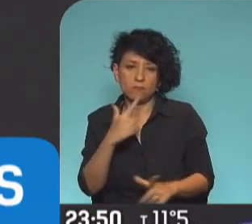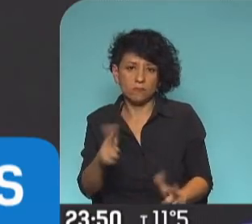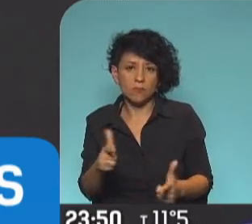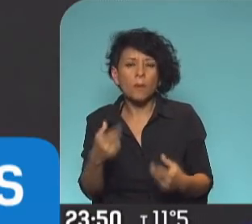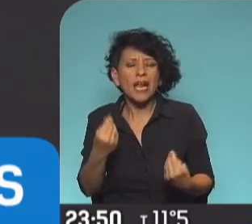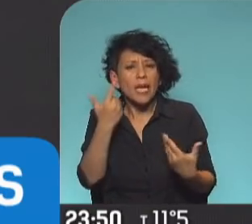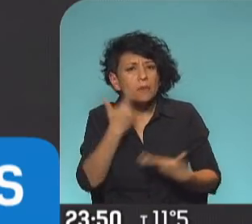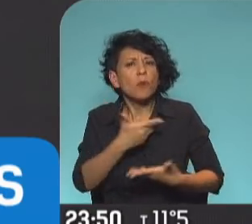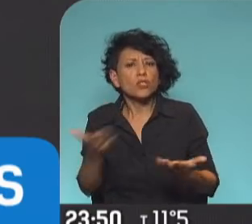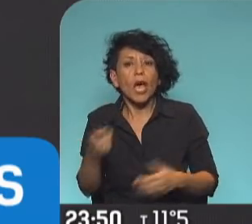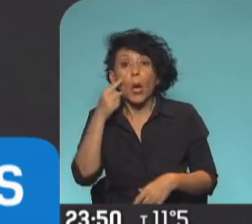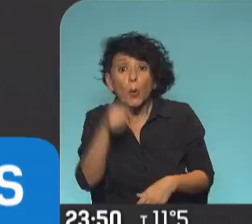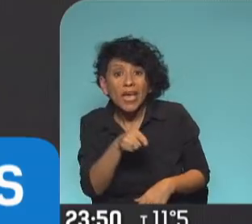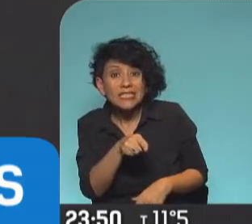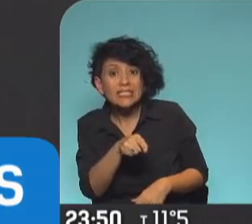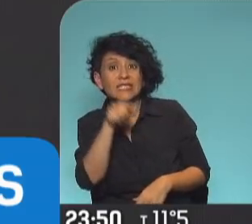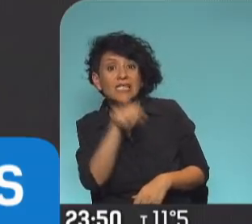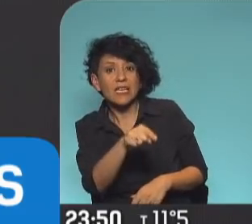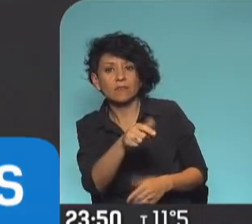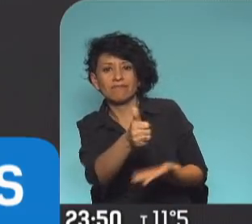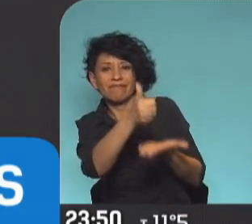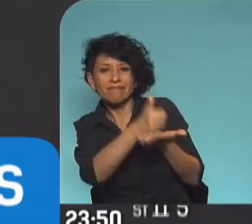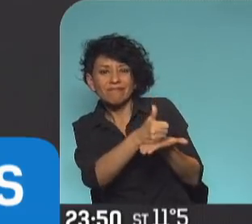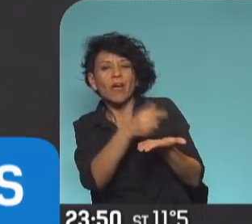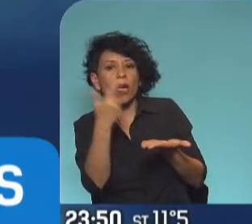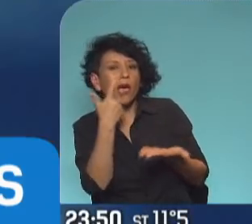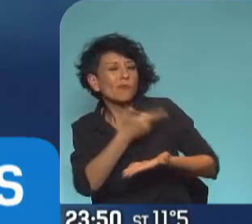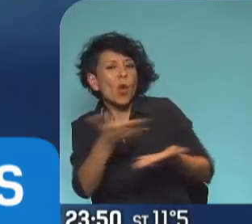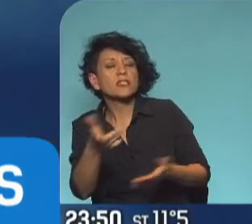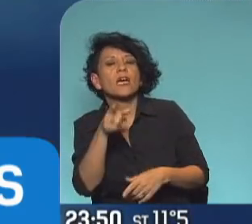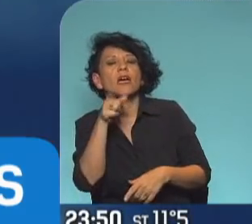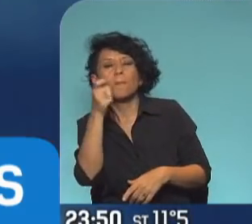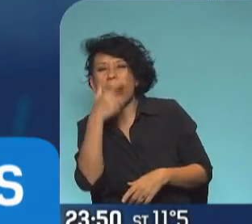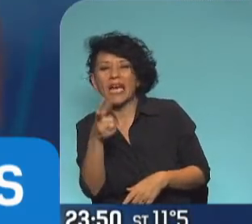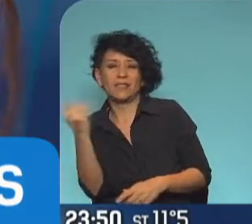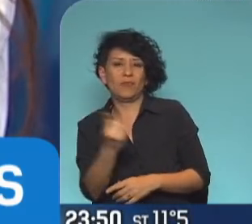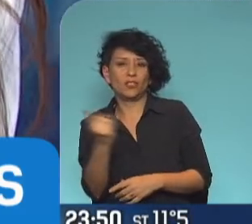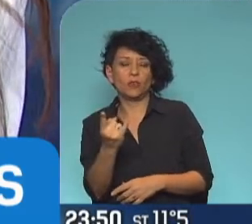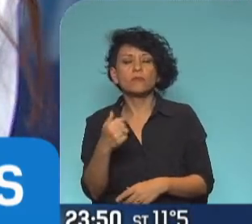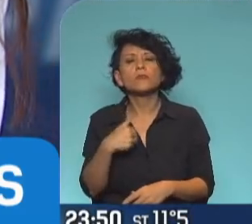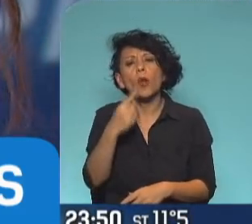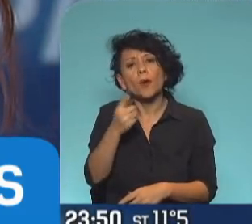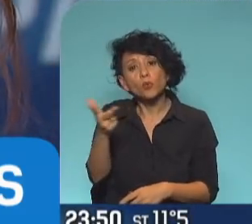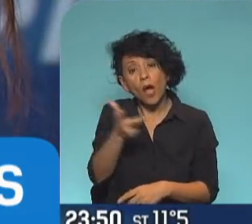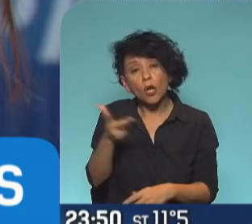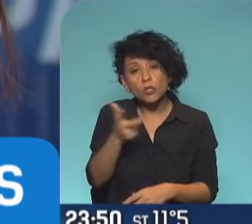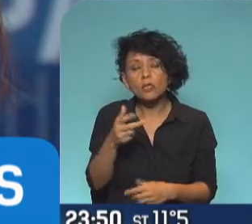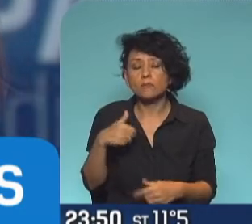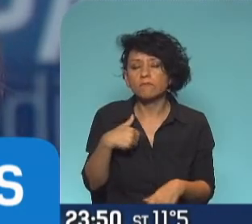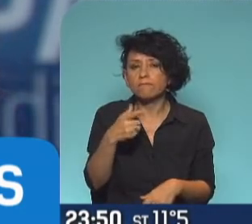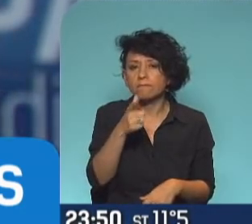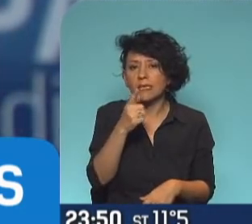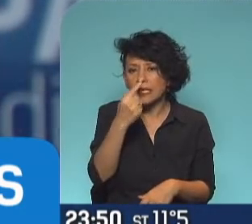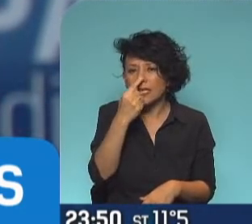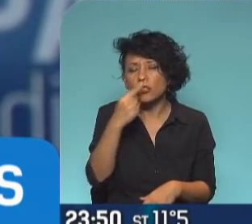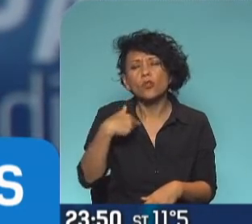para demostrar, mira, acá está el tótem que marca todas las mentiras que vos dijiste. Ahora, le pregunto a los tres, y a mí me parece interesante, yo recuerdo las